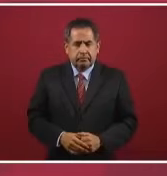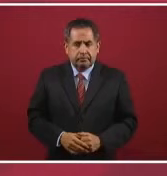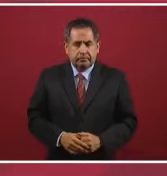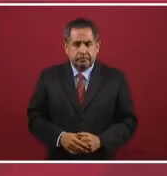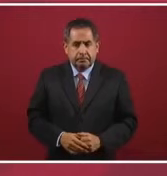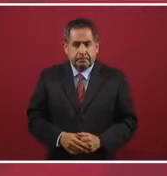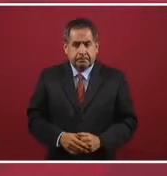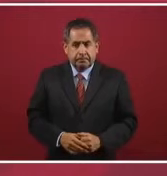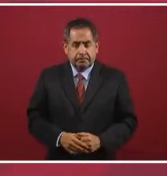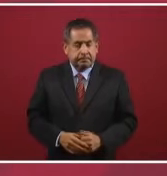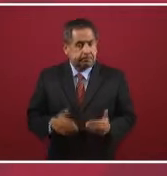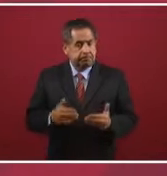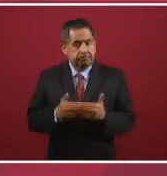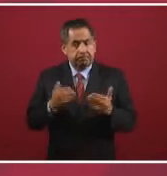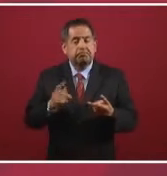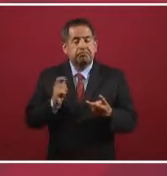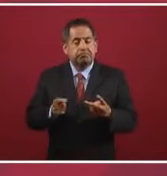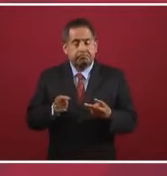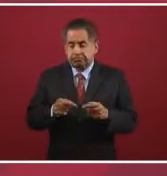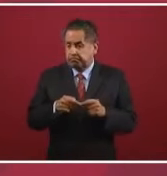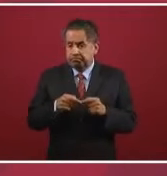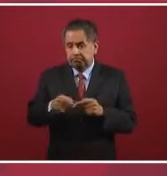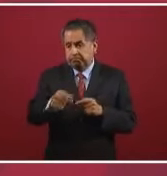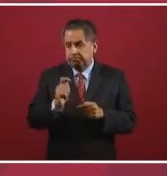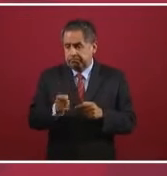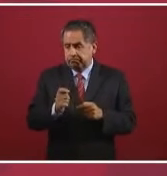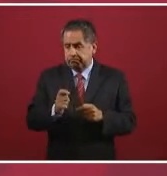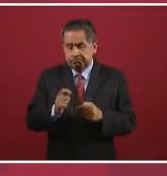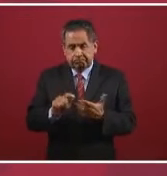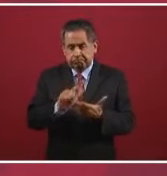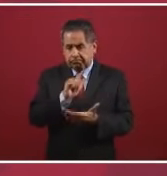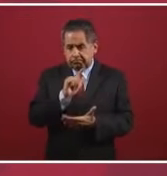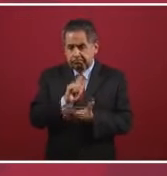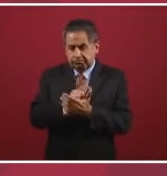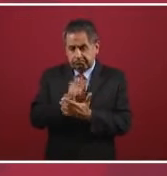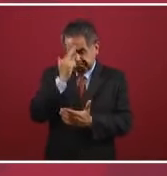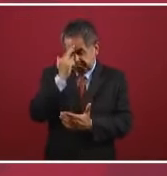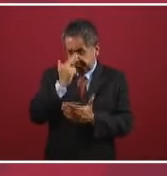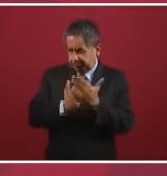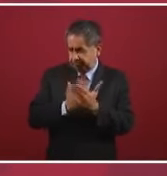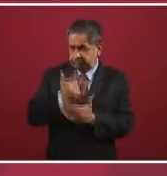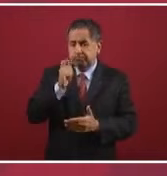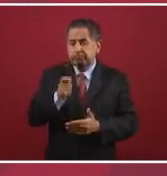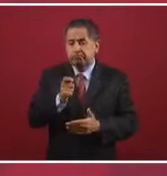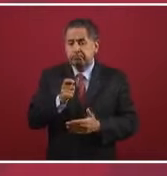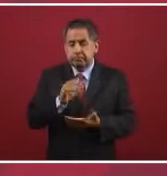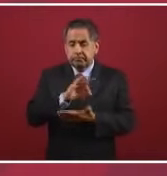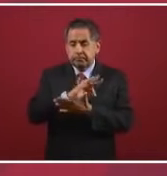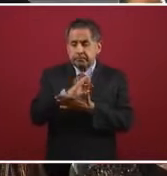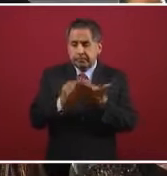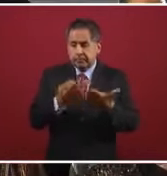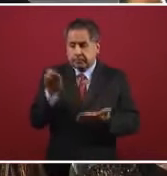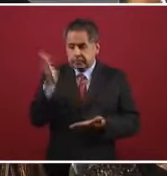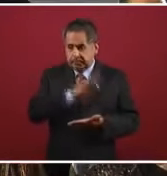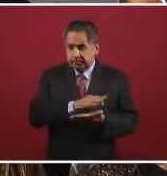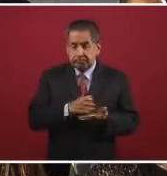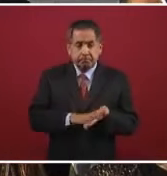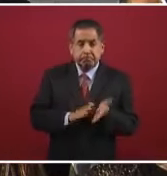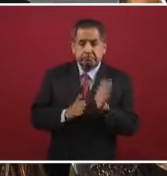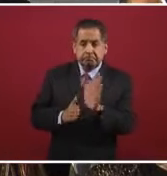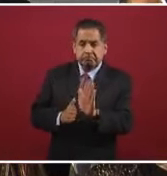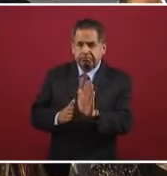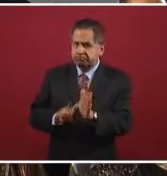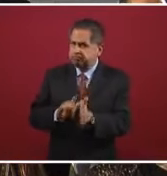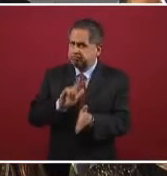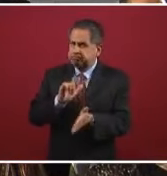Ahora va a ser delito grave la utilización de facturas falsas y no